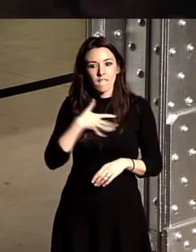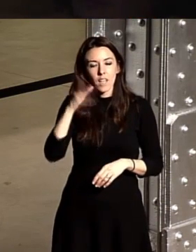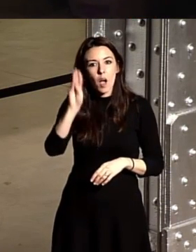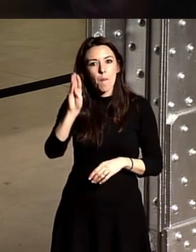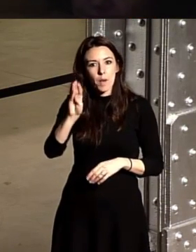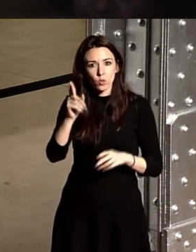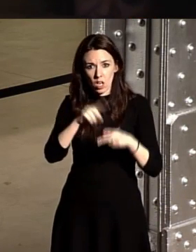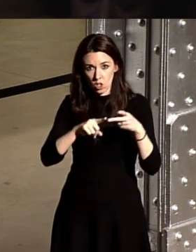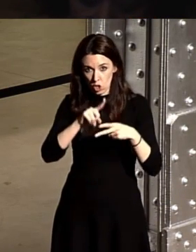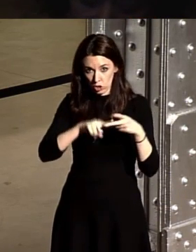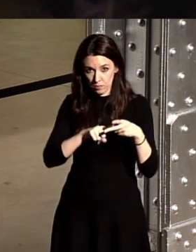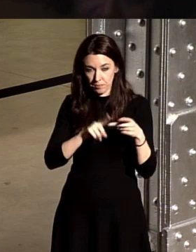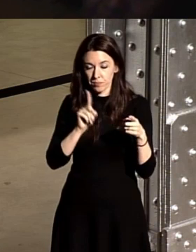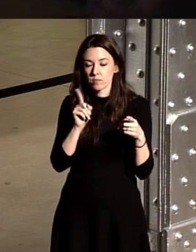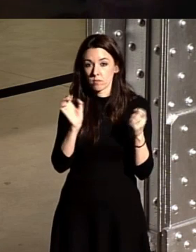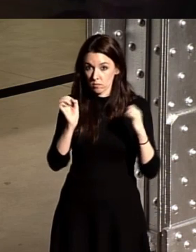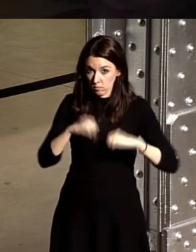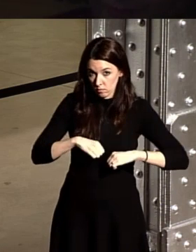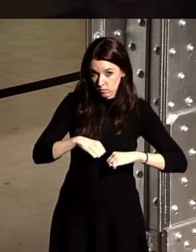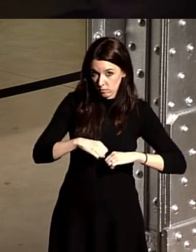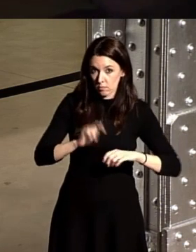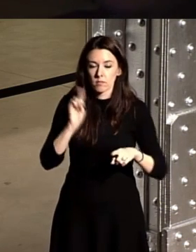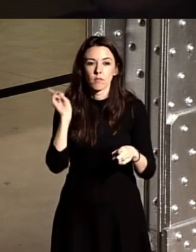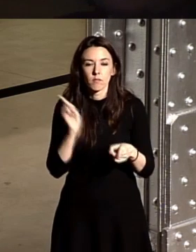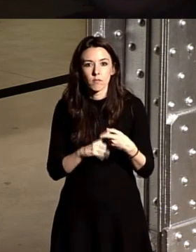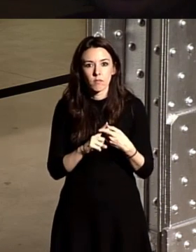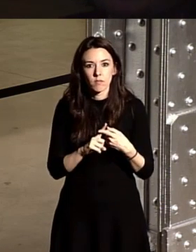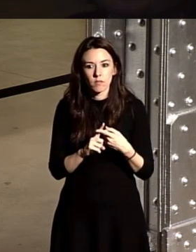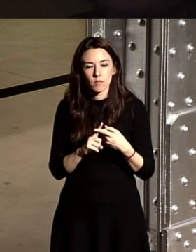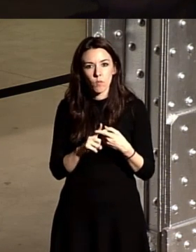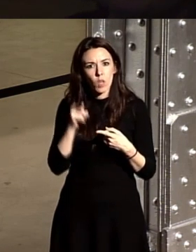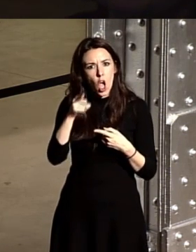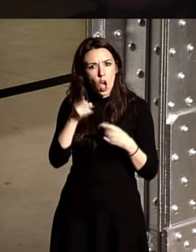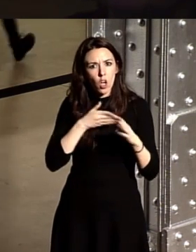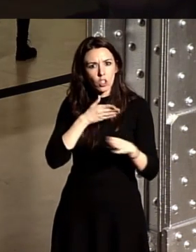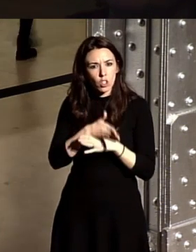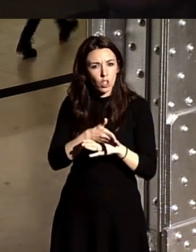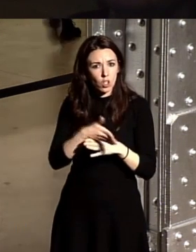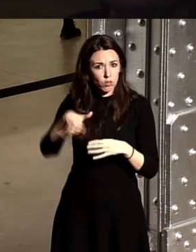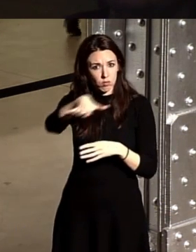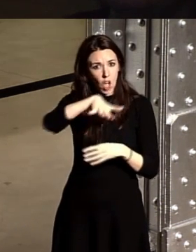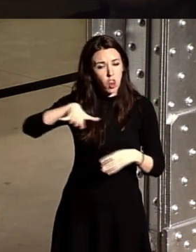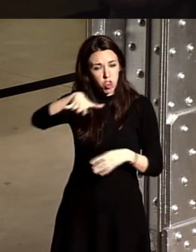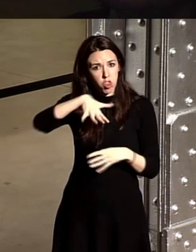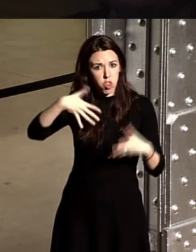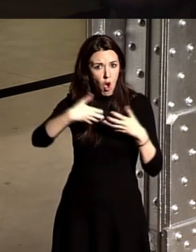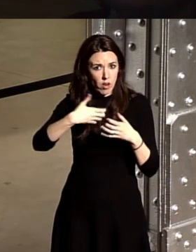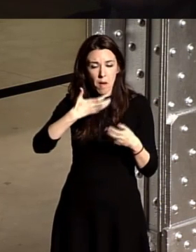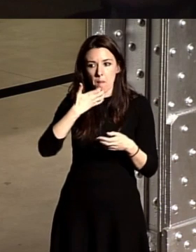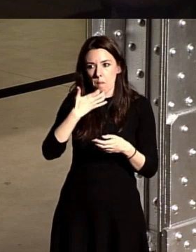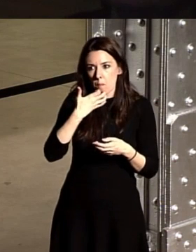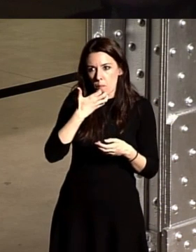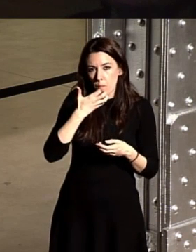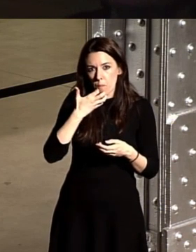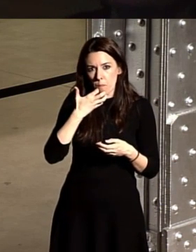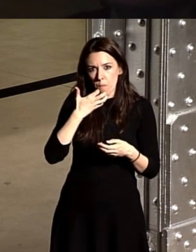dos cosas, ¿vale? La primera es, cuando has estado en assignments, y bueno, por ejemplo, el del famoso